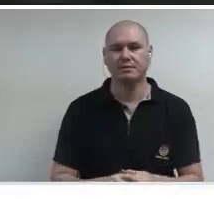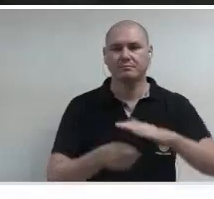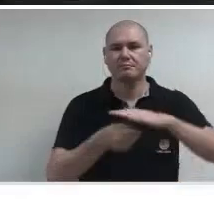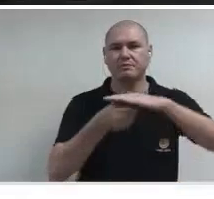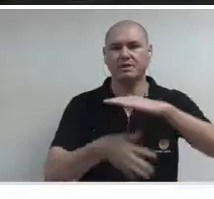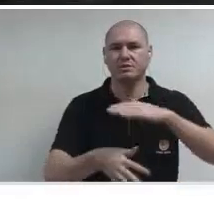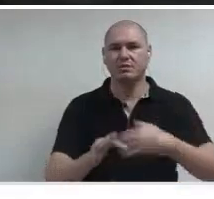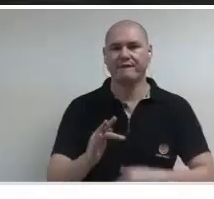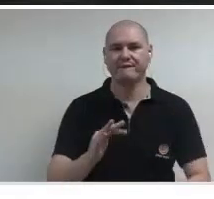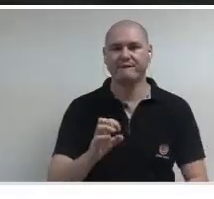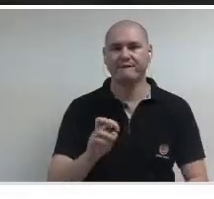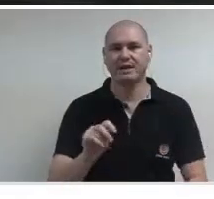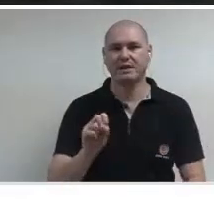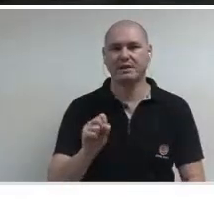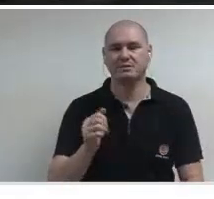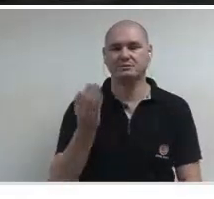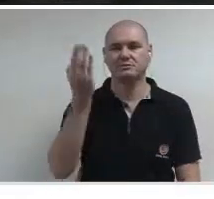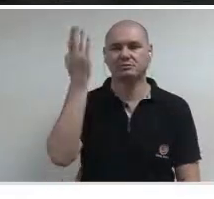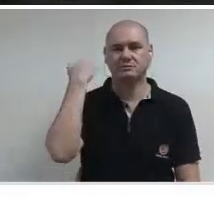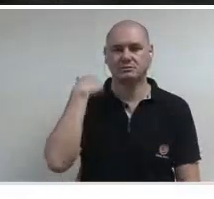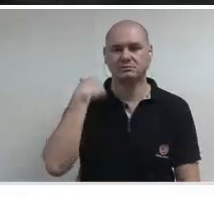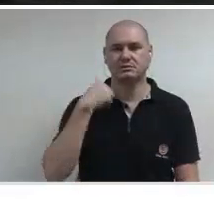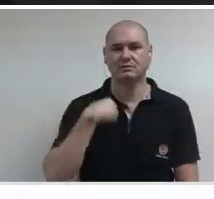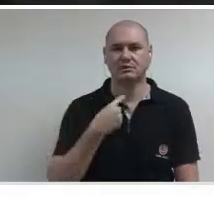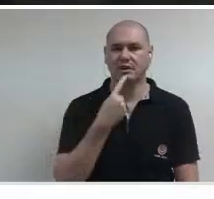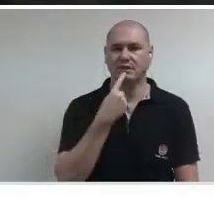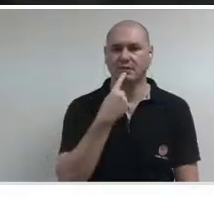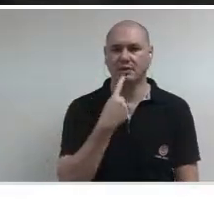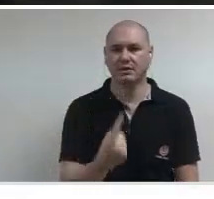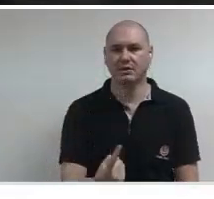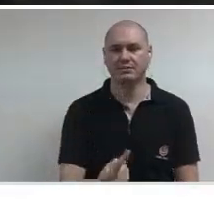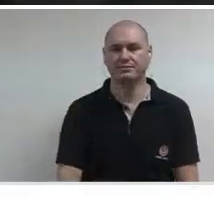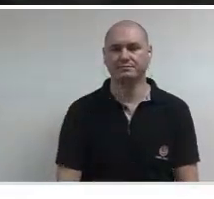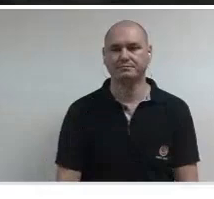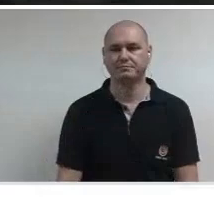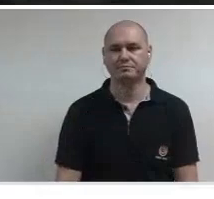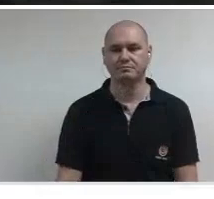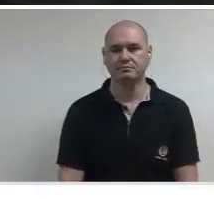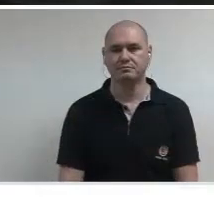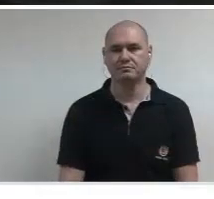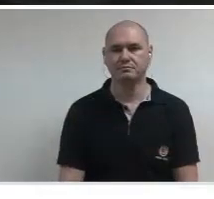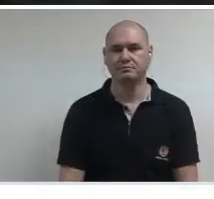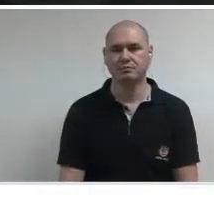se hago ya me es una ministro frete pe pe a tu